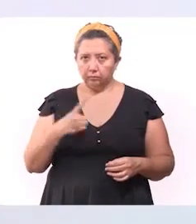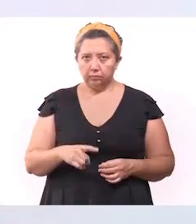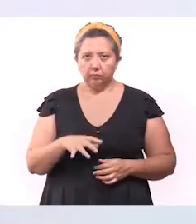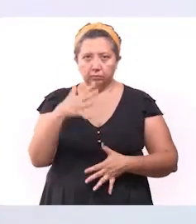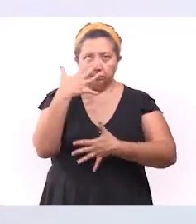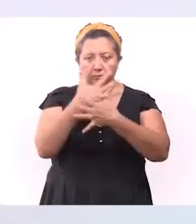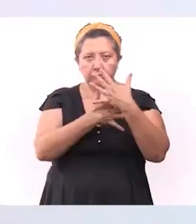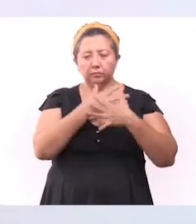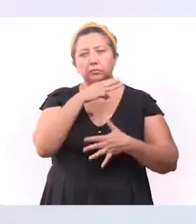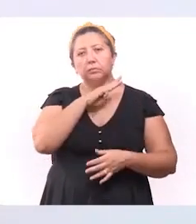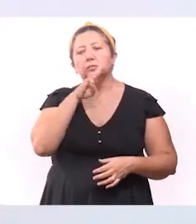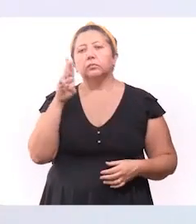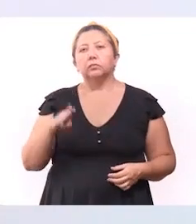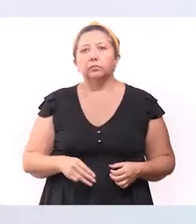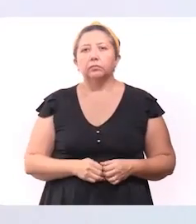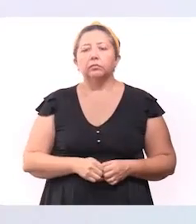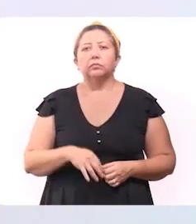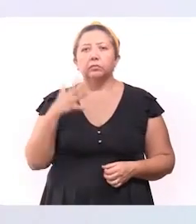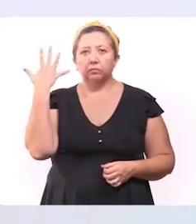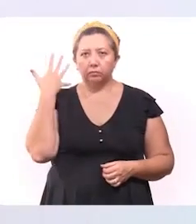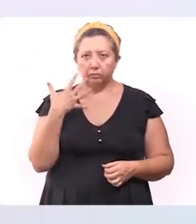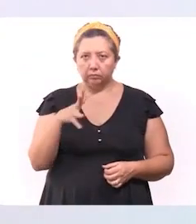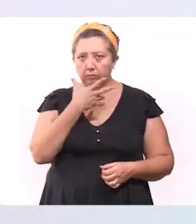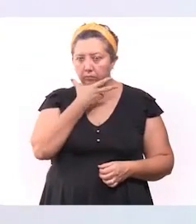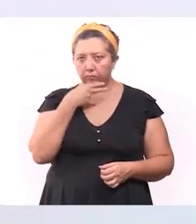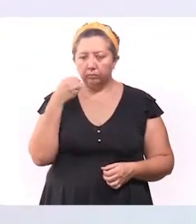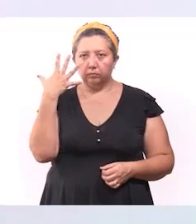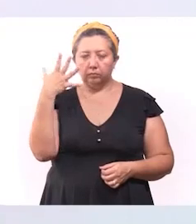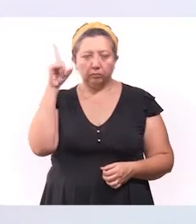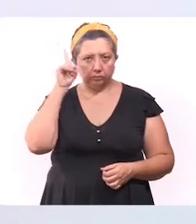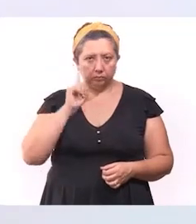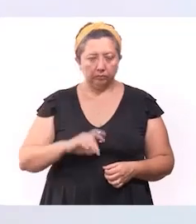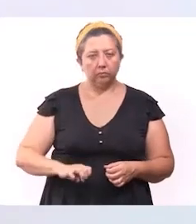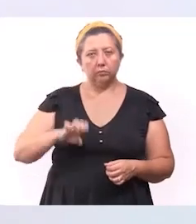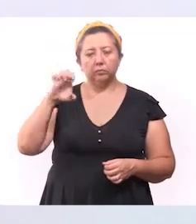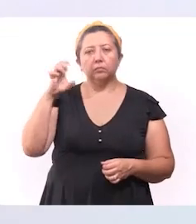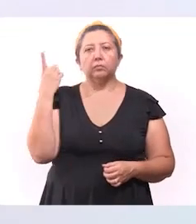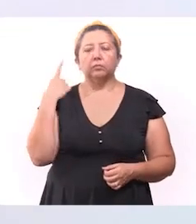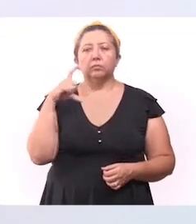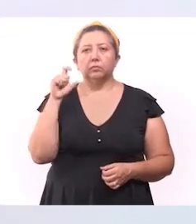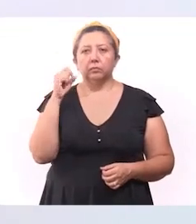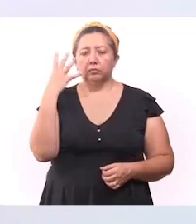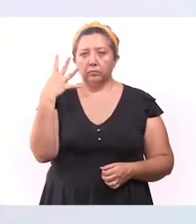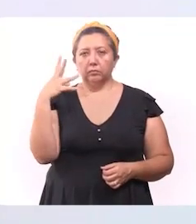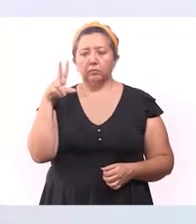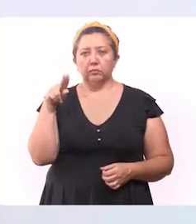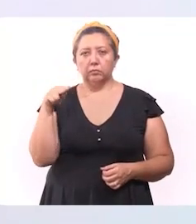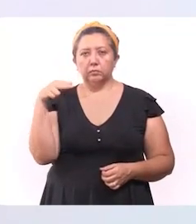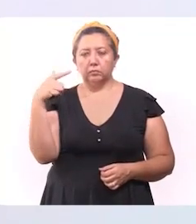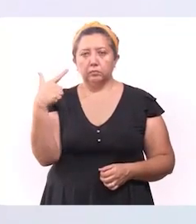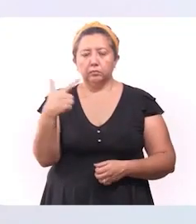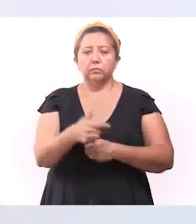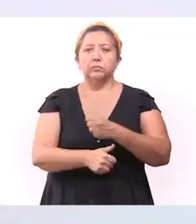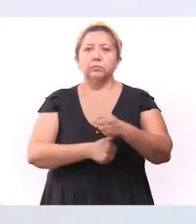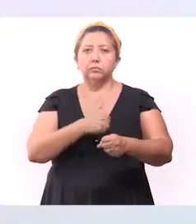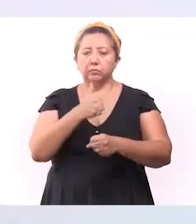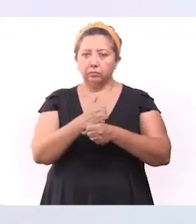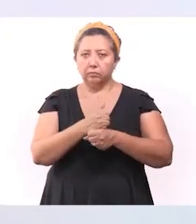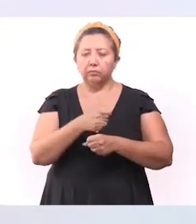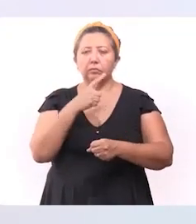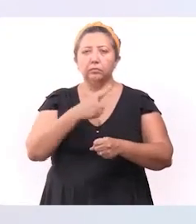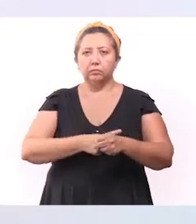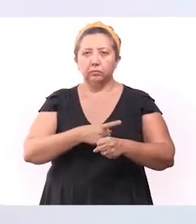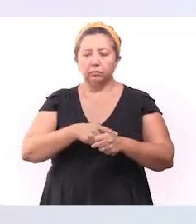informamos de 15 fallecimientos. Son 10 hombres y 5 mujeres, de un rango de edad de 24 a 87 años.